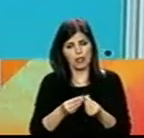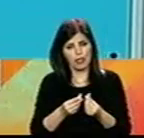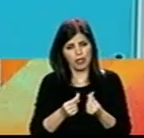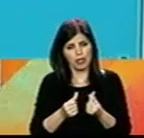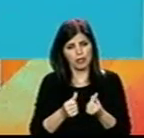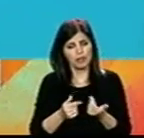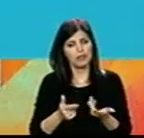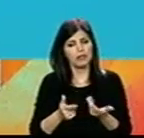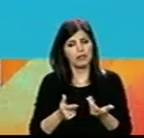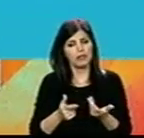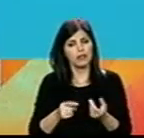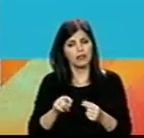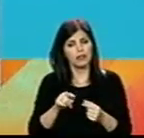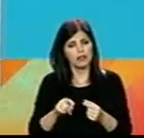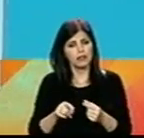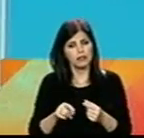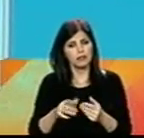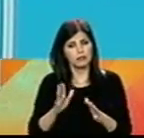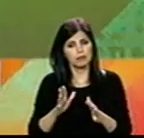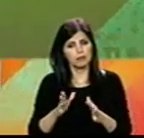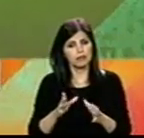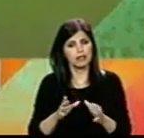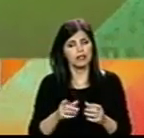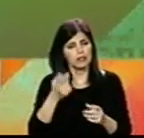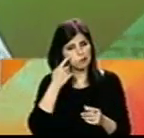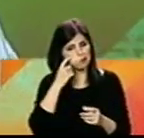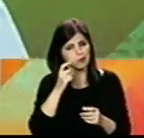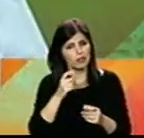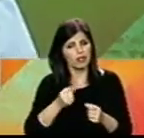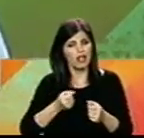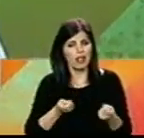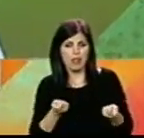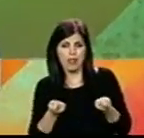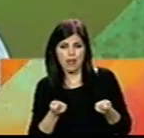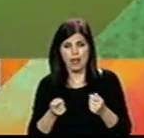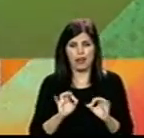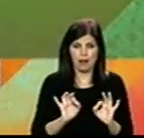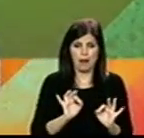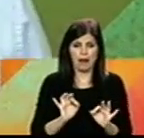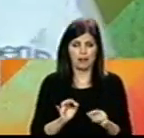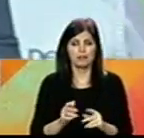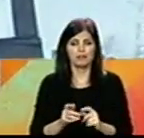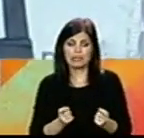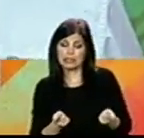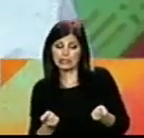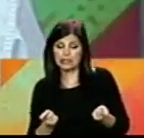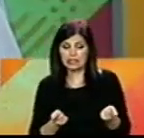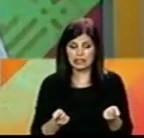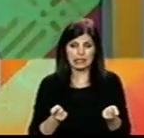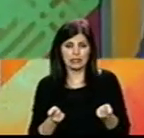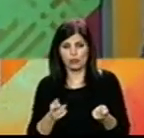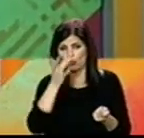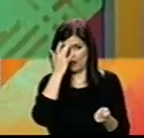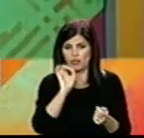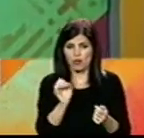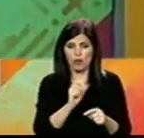La emulsión se hace como un baile, hay que tener cintura. ¿Qué tal que os va a bailar? Pues hay que hacer así, Claro, el juego de cintura, ¿no? Y no es nada fácil,